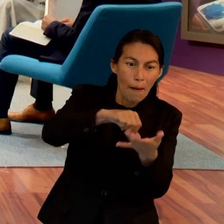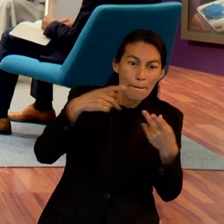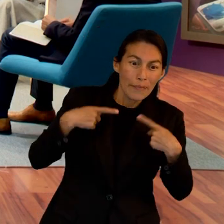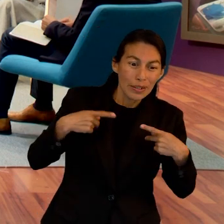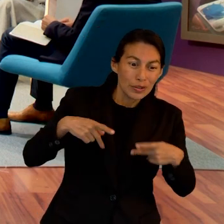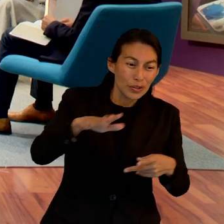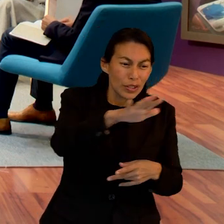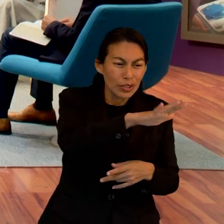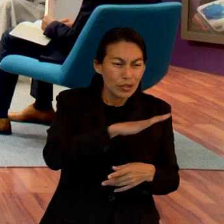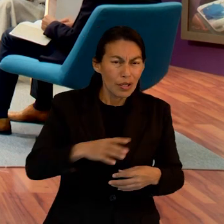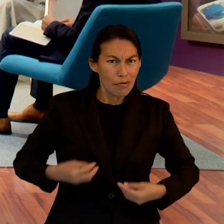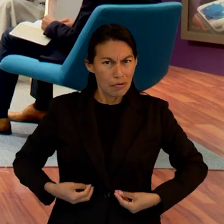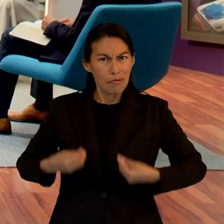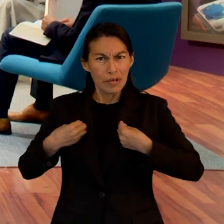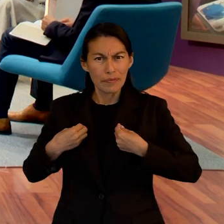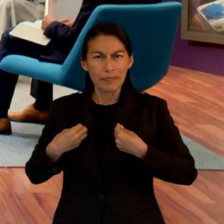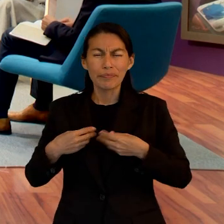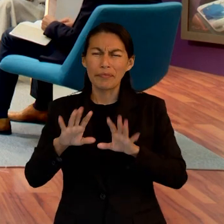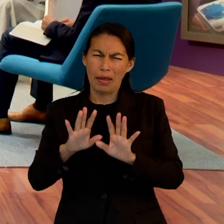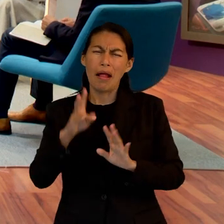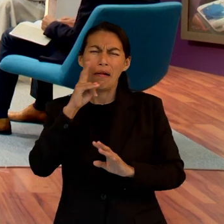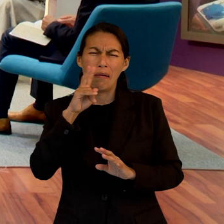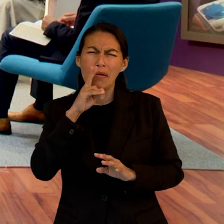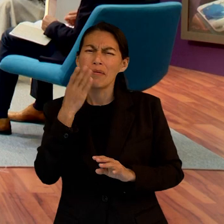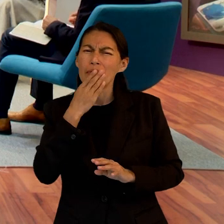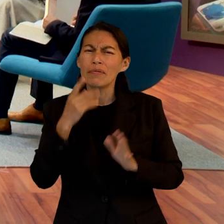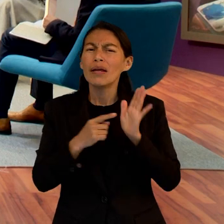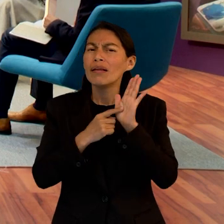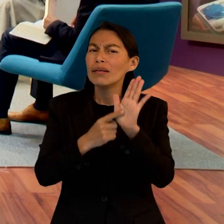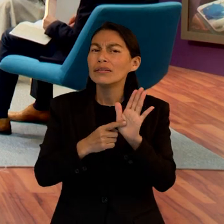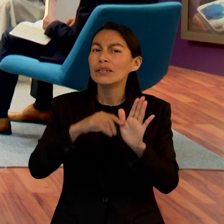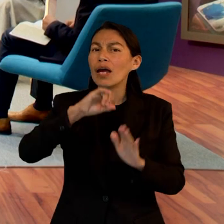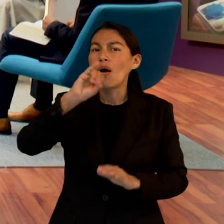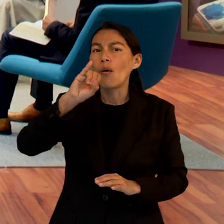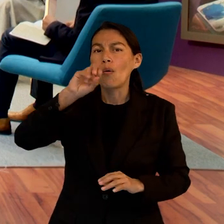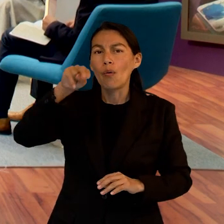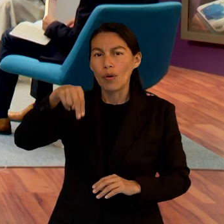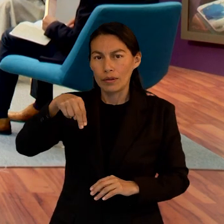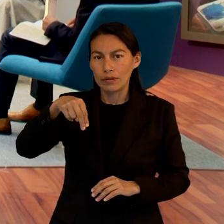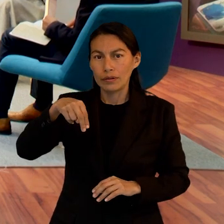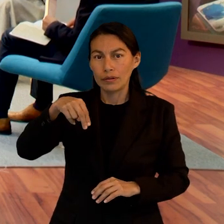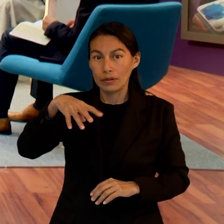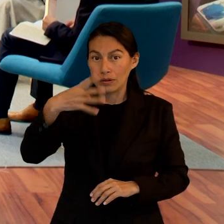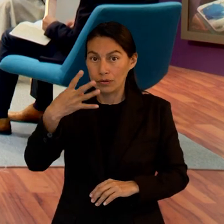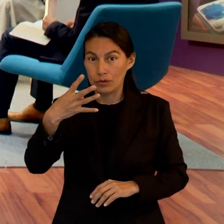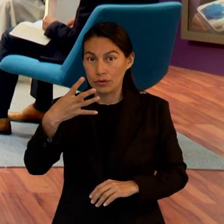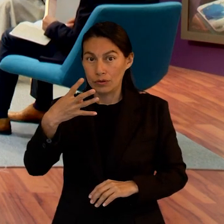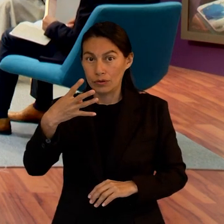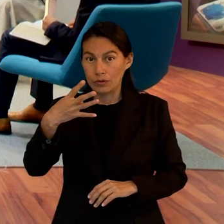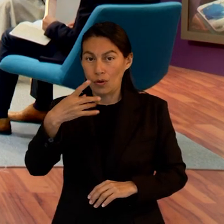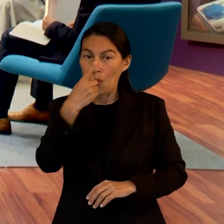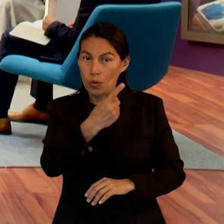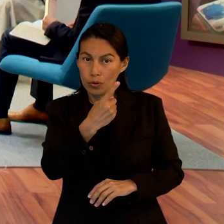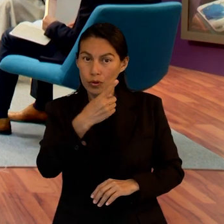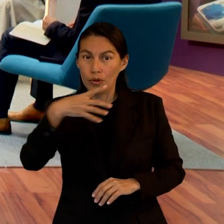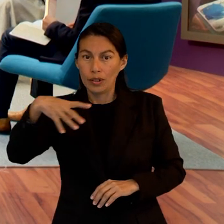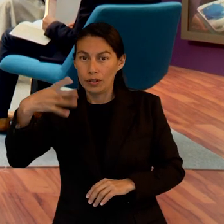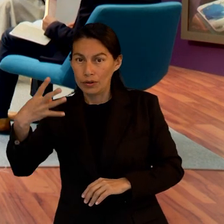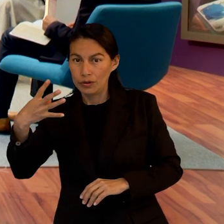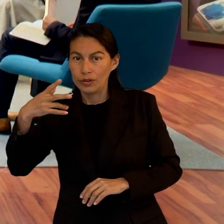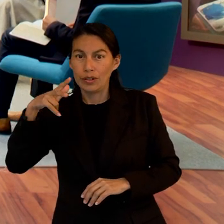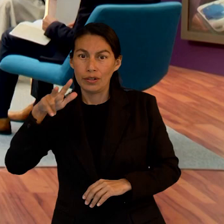a ver qué nos dice la biblia en juan 14 18 juan igual